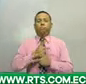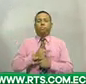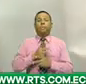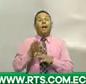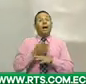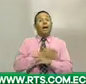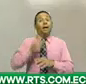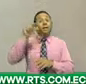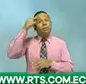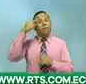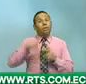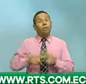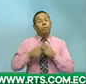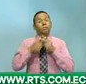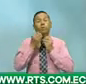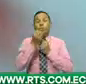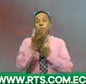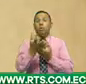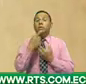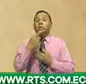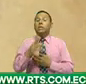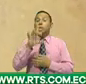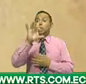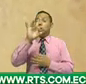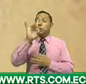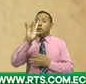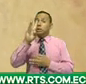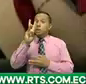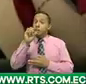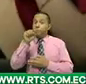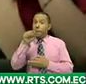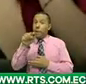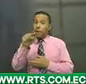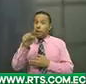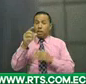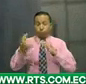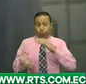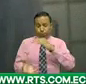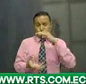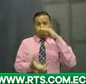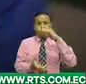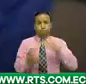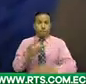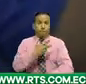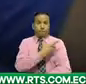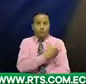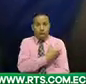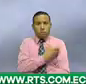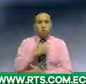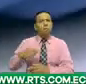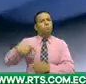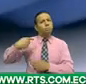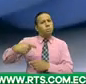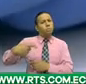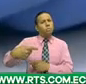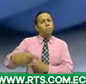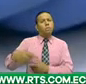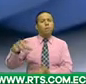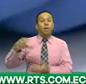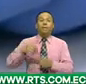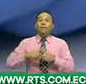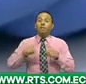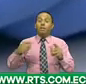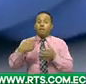del gobierno que serán 86,000 dosis las que llegarán al territorio ecuatoriano de manera progresiva, pero en el documento